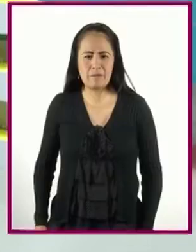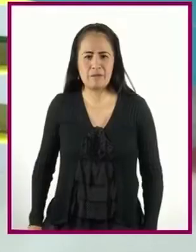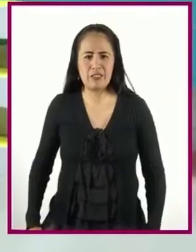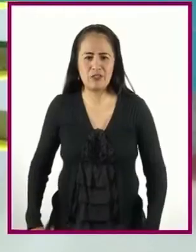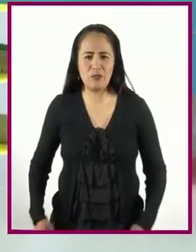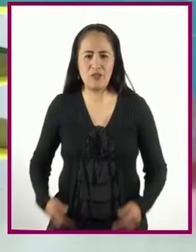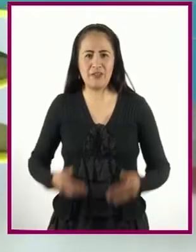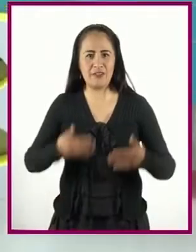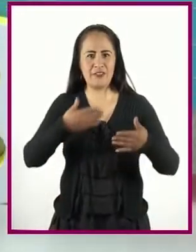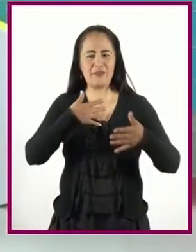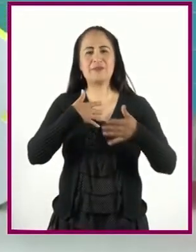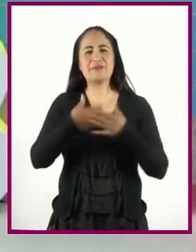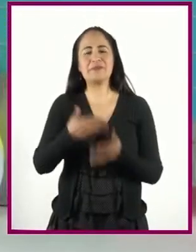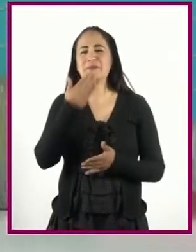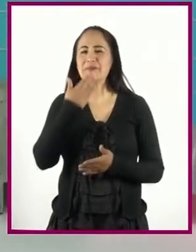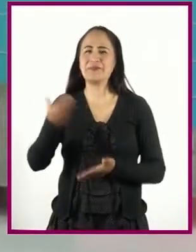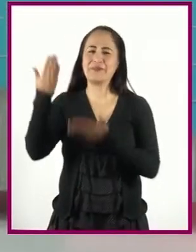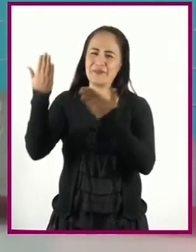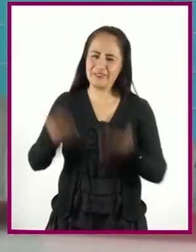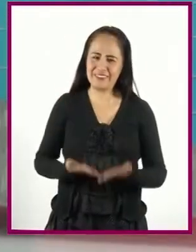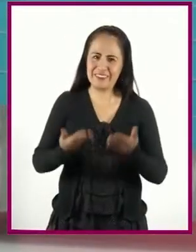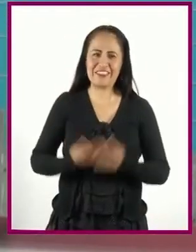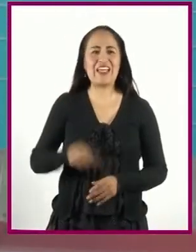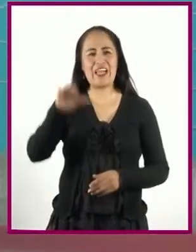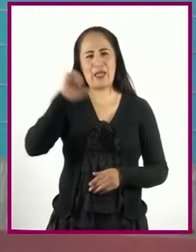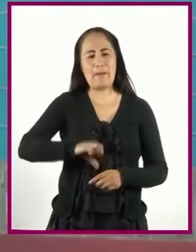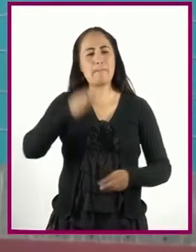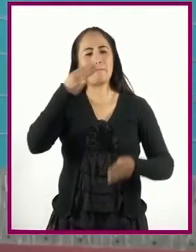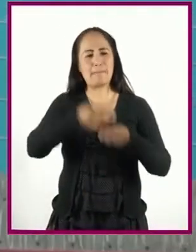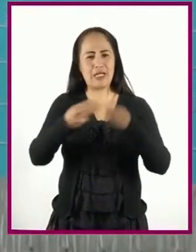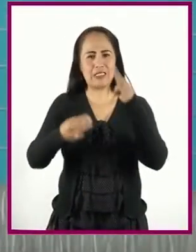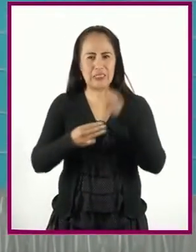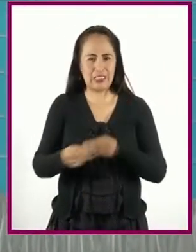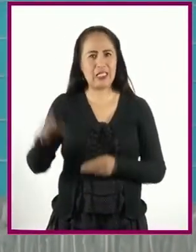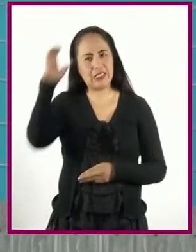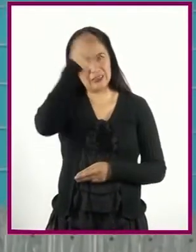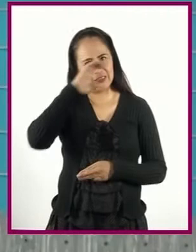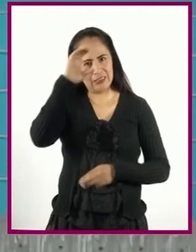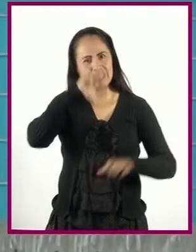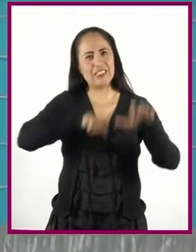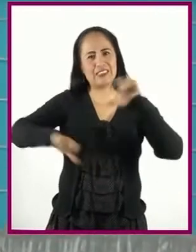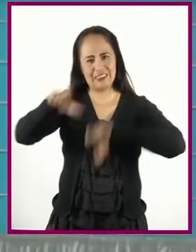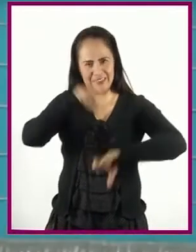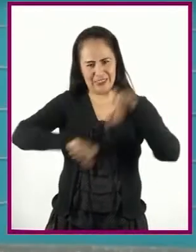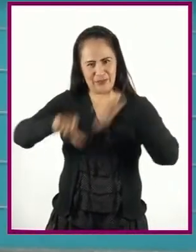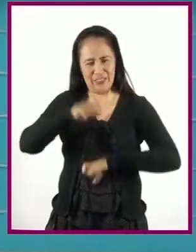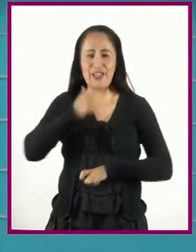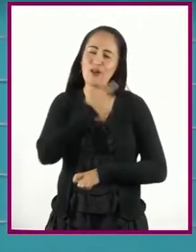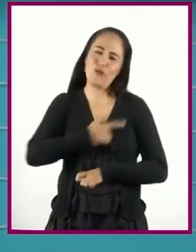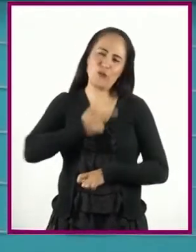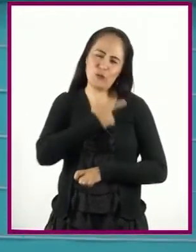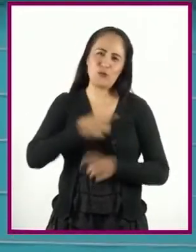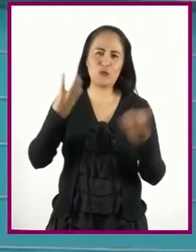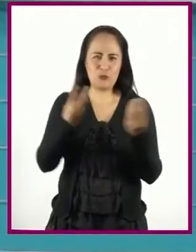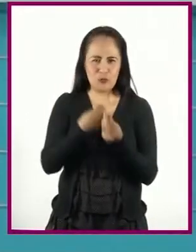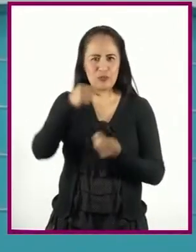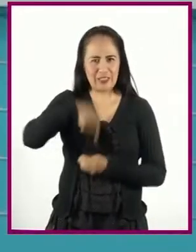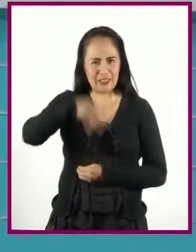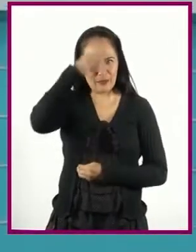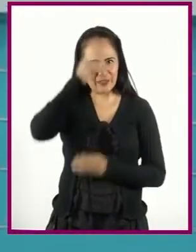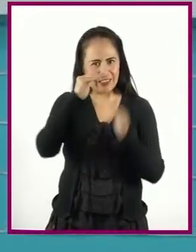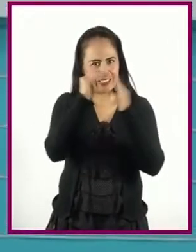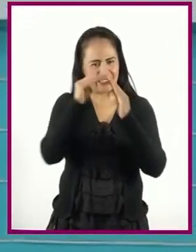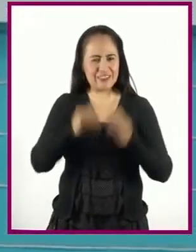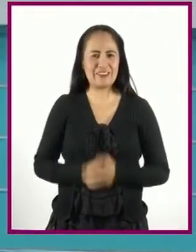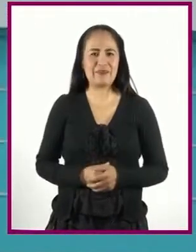Bienvenidas y bienvenidos a esta sesión de la asignatura de Ciencias Química. Es un gusto estar con ustedes en Aprende en Casa